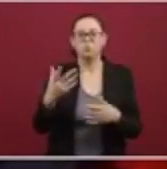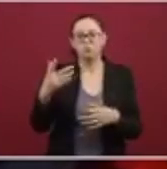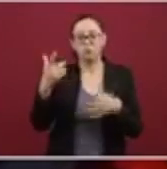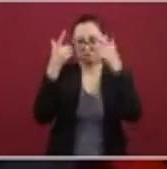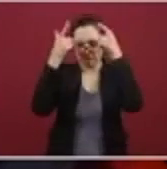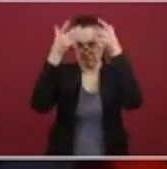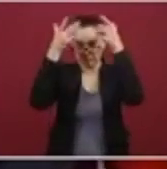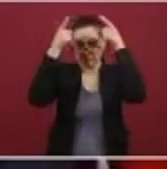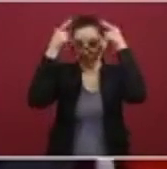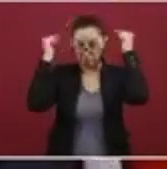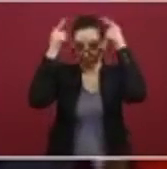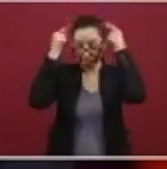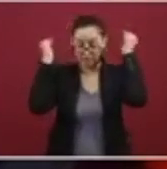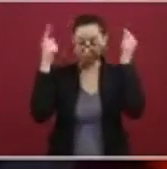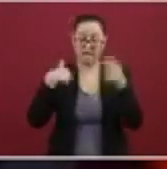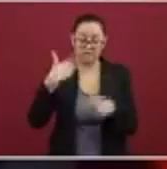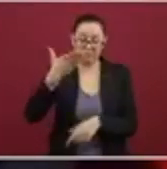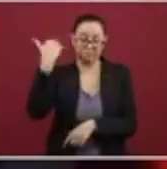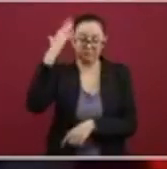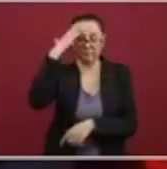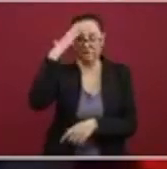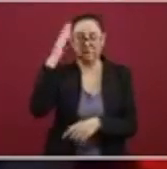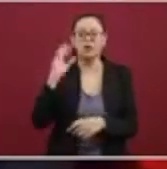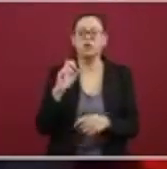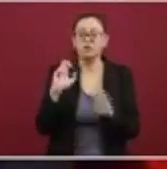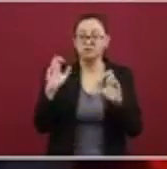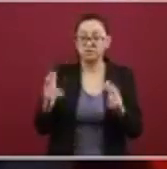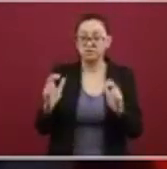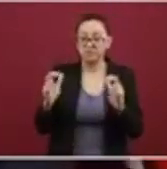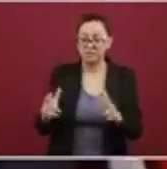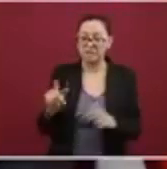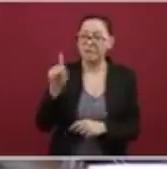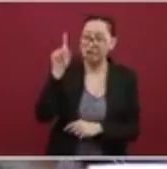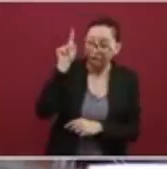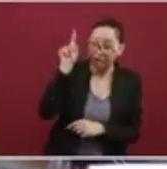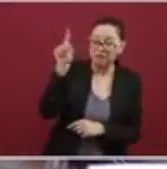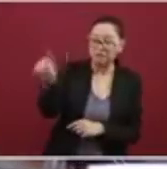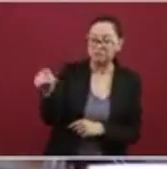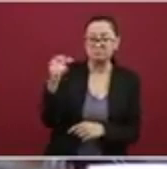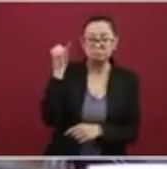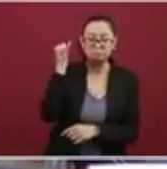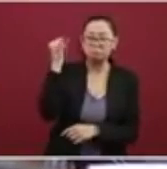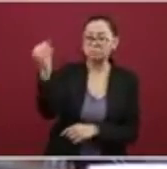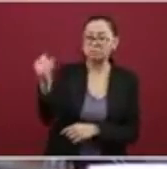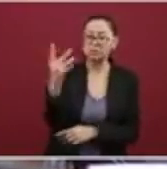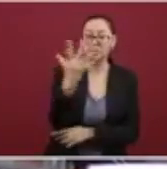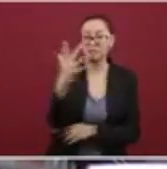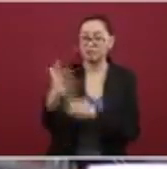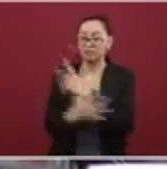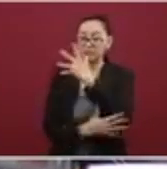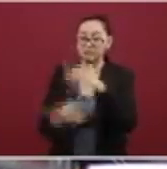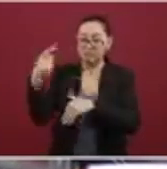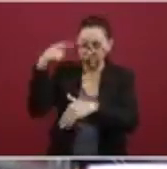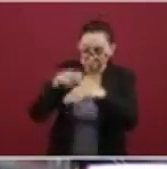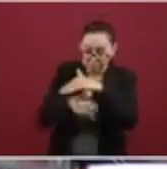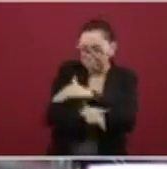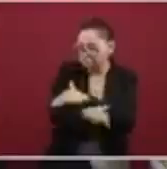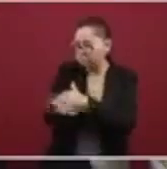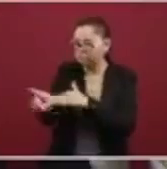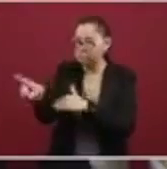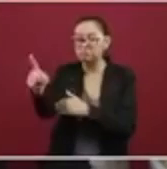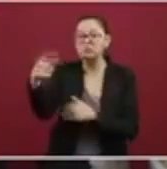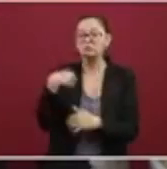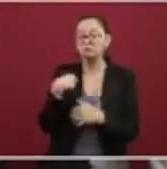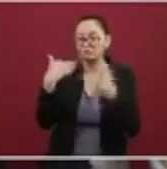sin embargo, estuve en Chiapas, en los rincones más escondidos de la selva lacandona. Me